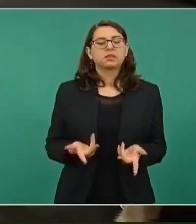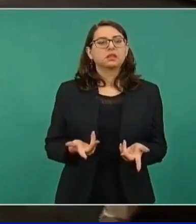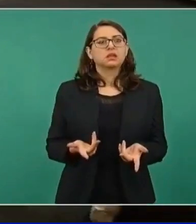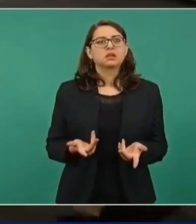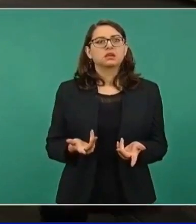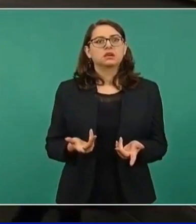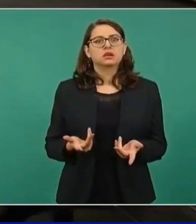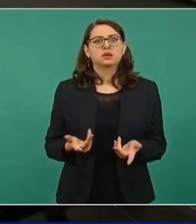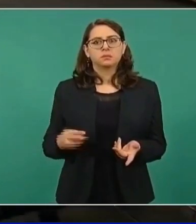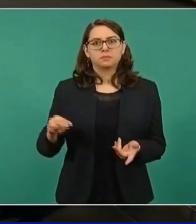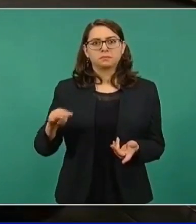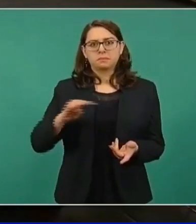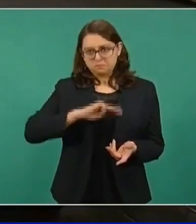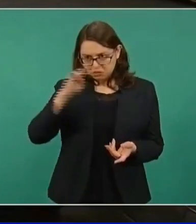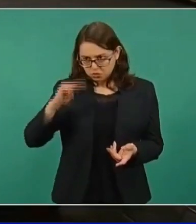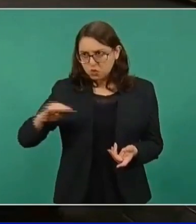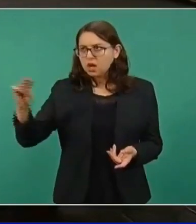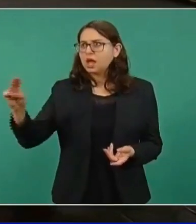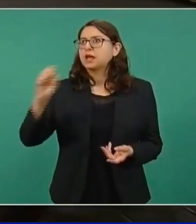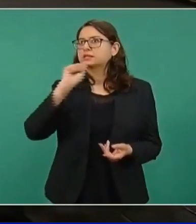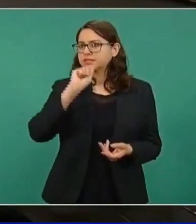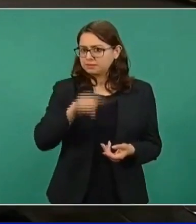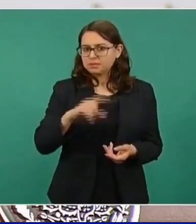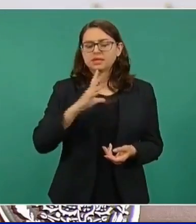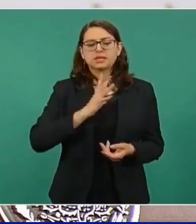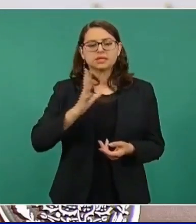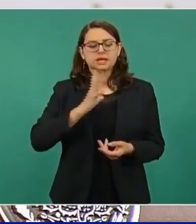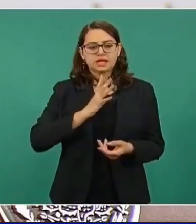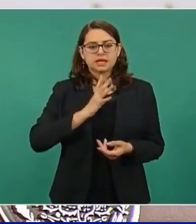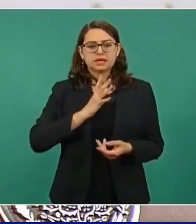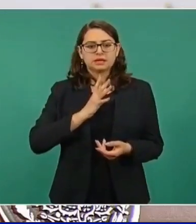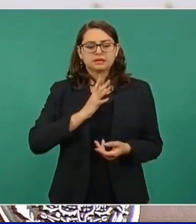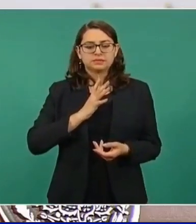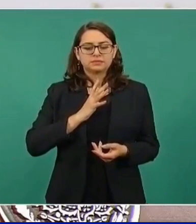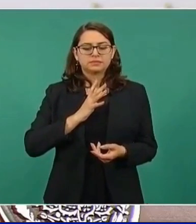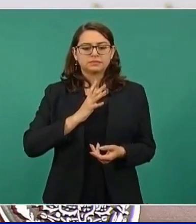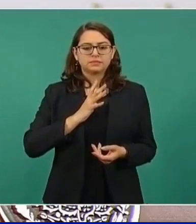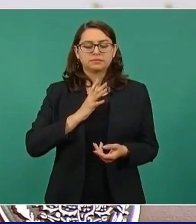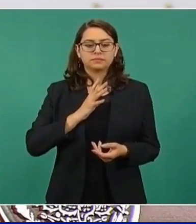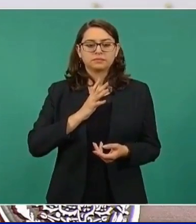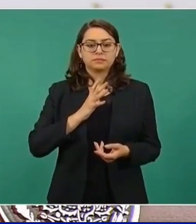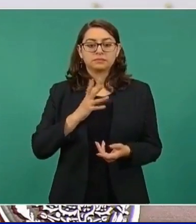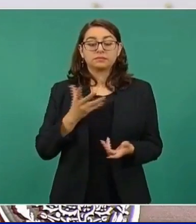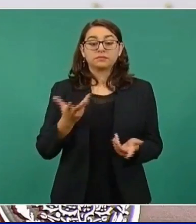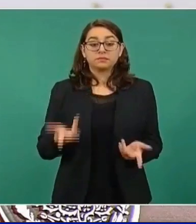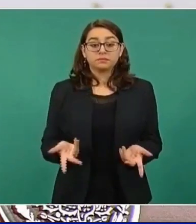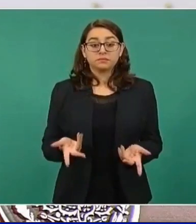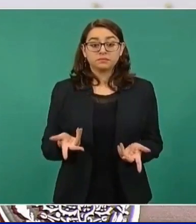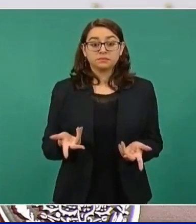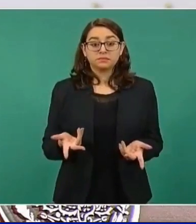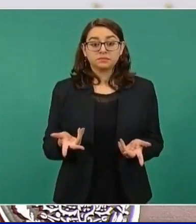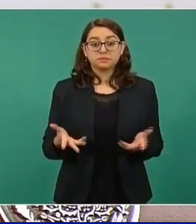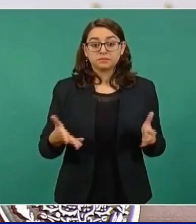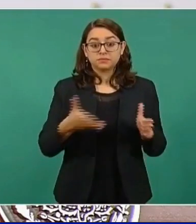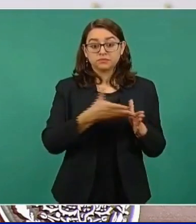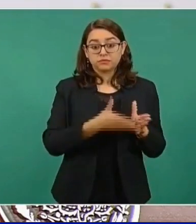en Michoacán, todo esto en el tiempo que fue